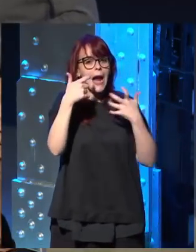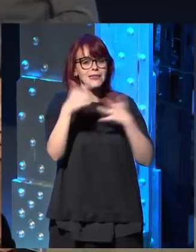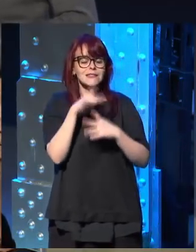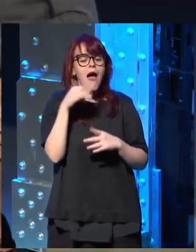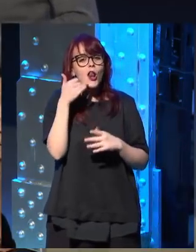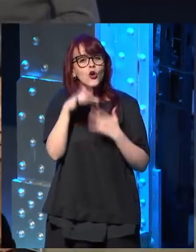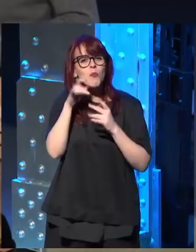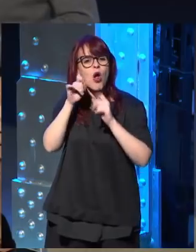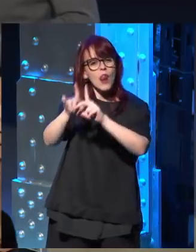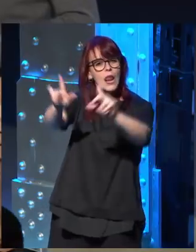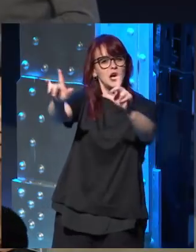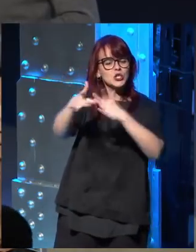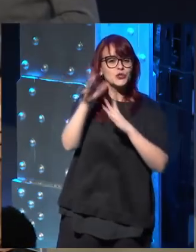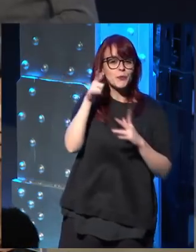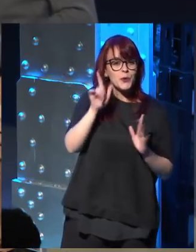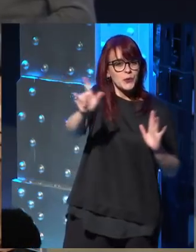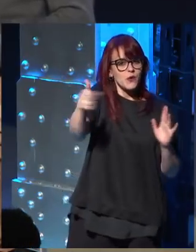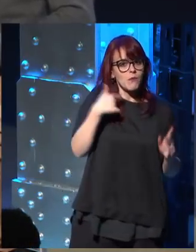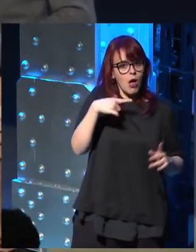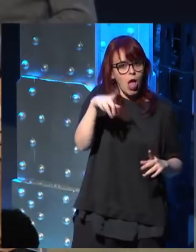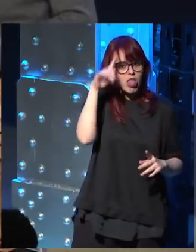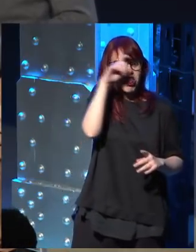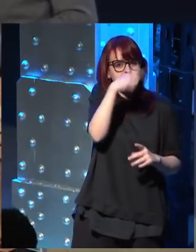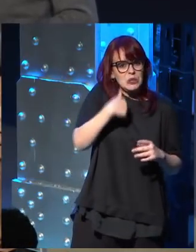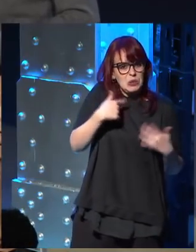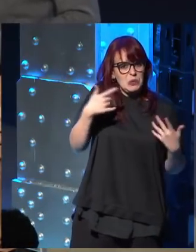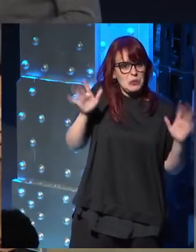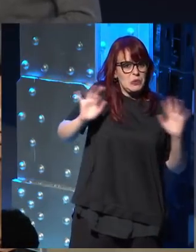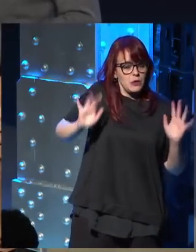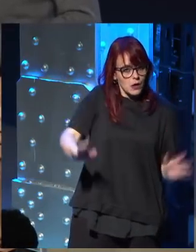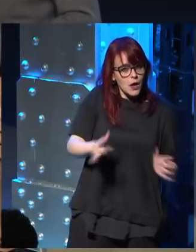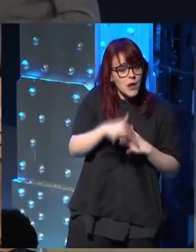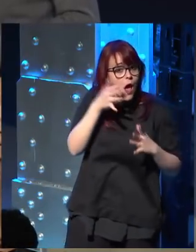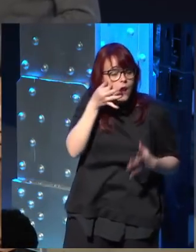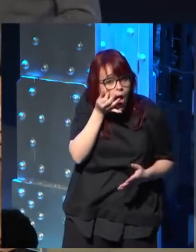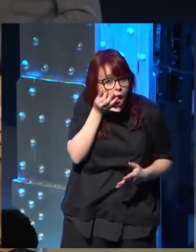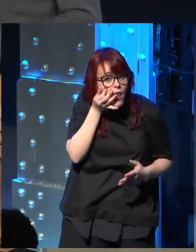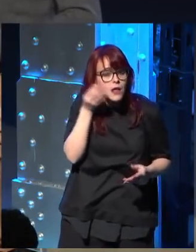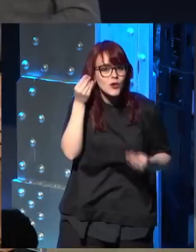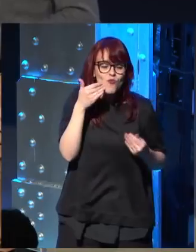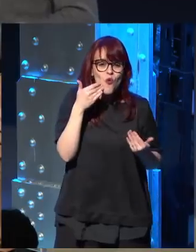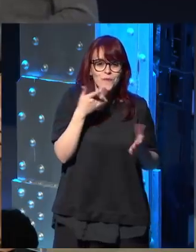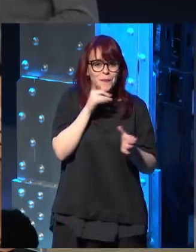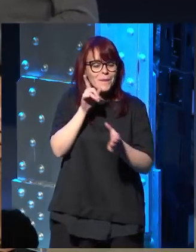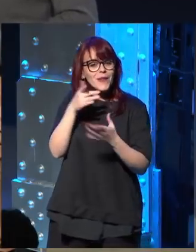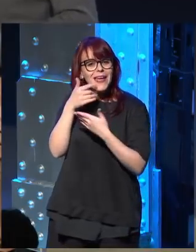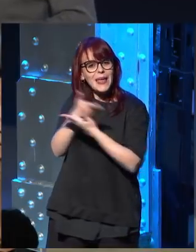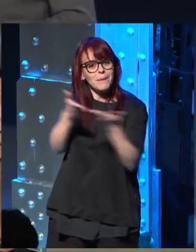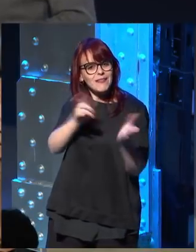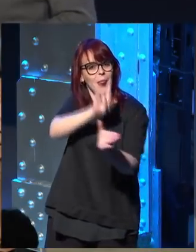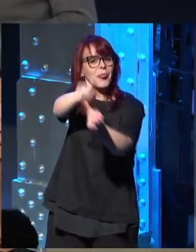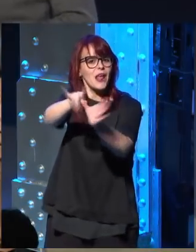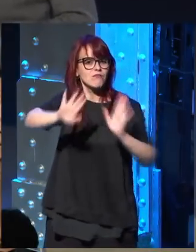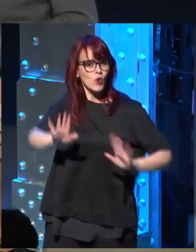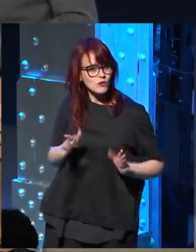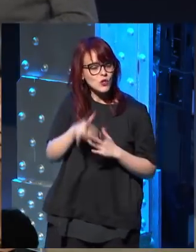desde lejos y desde abajo, ¿no? Y muchas veces como algo en lo que en realidad tú no eres bienvenido, es decir, es una cosa que pertenece a